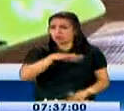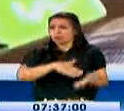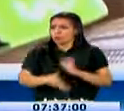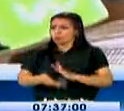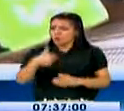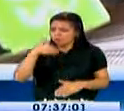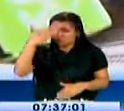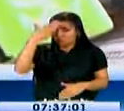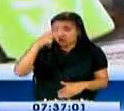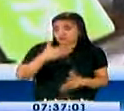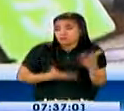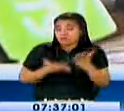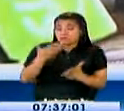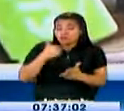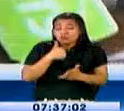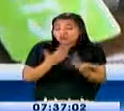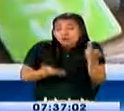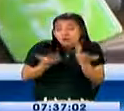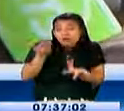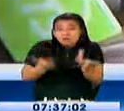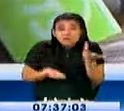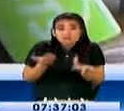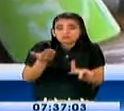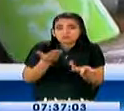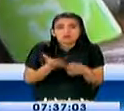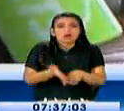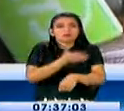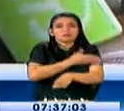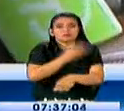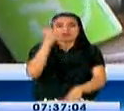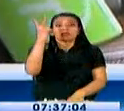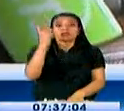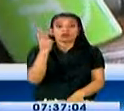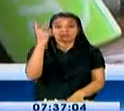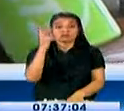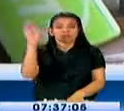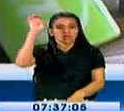por qué, si será porque yo los he metido a ellos, porque el otra vez